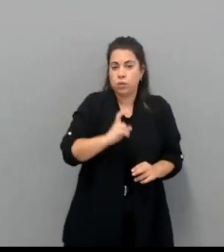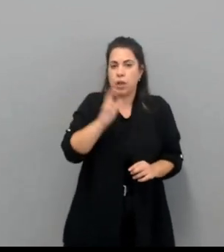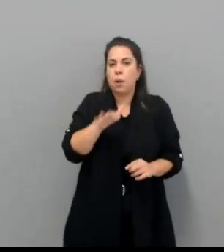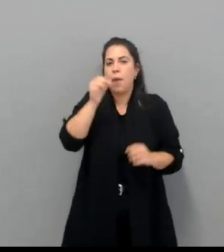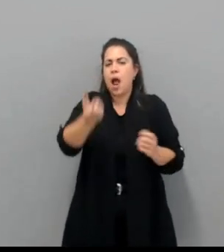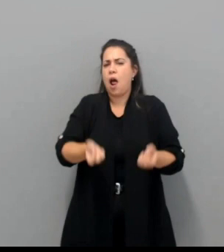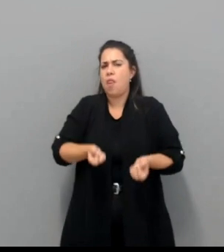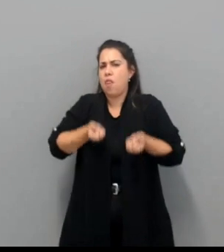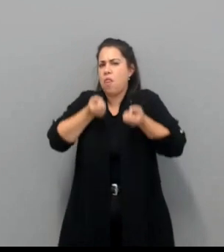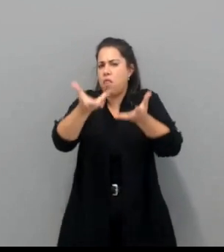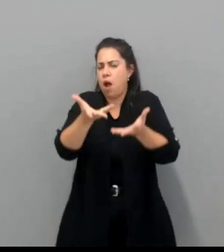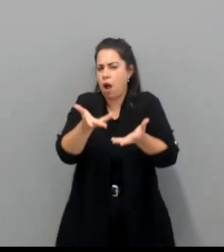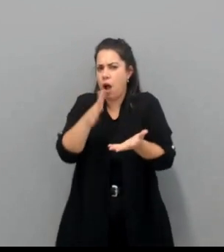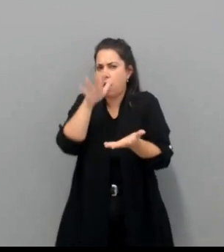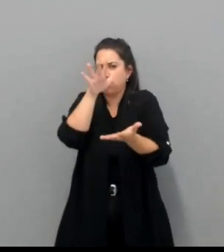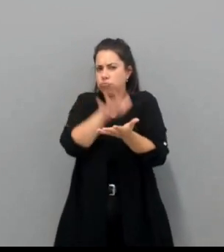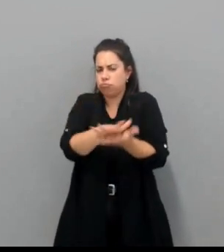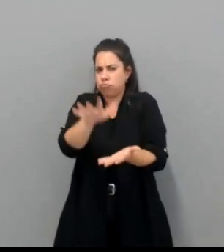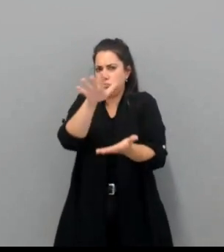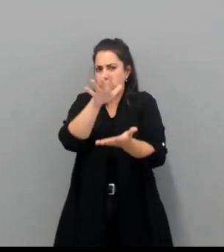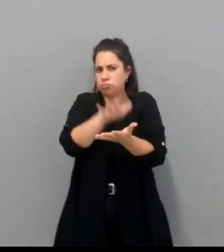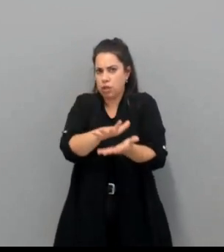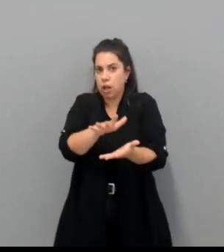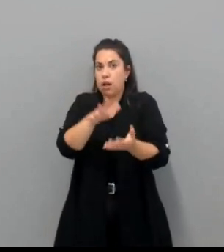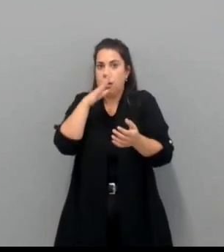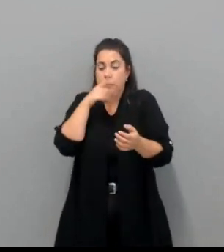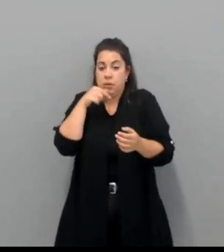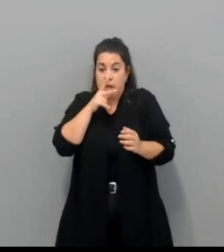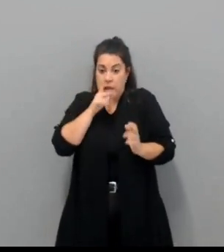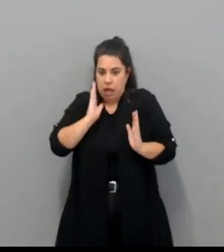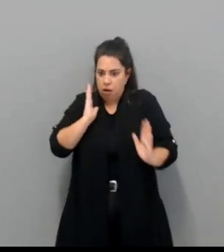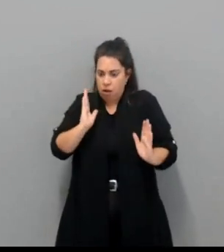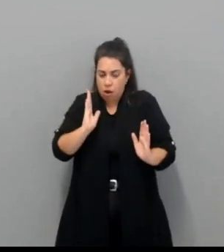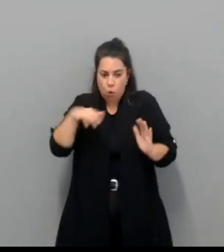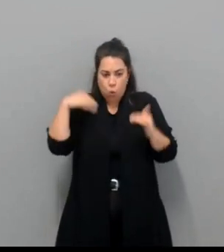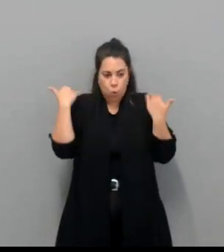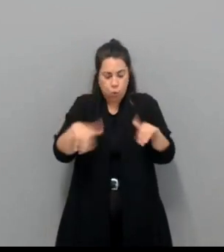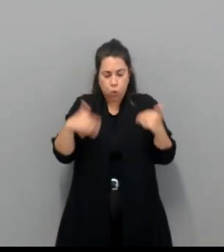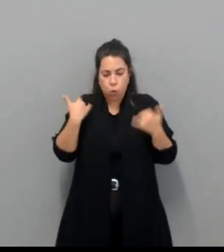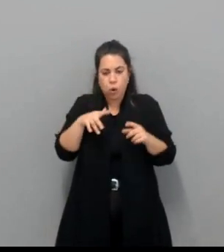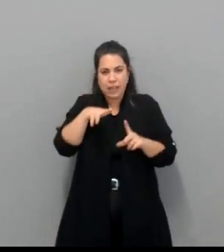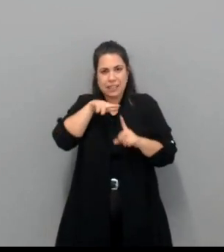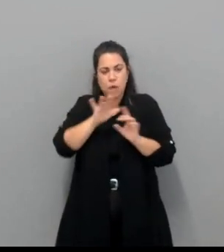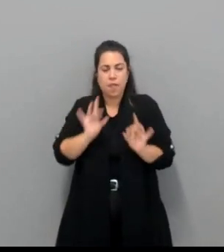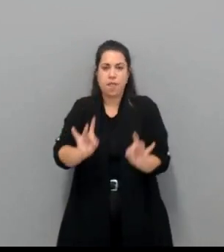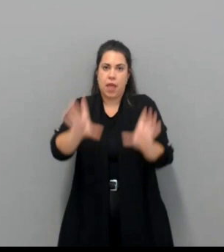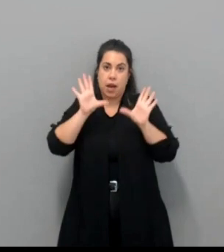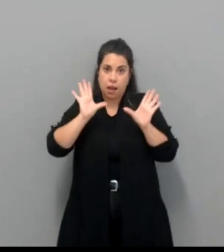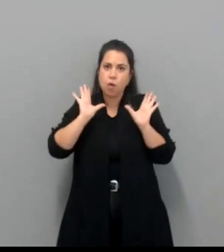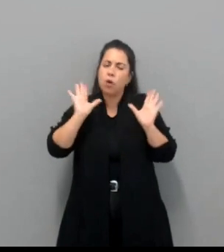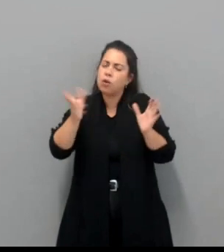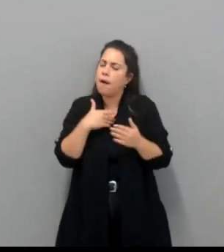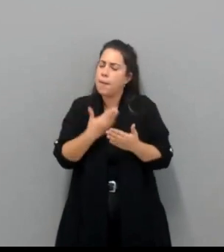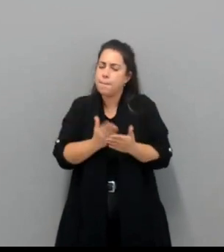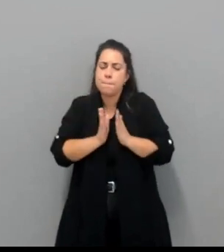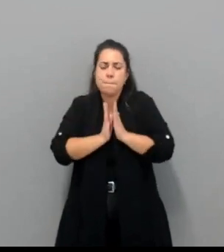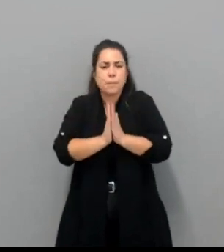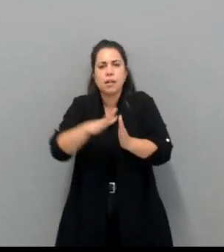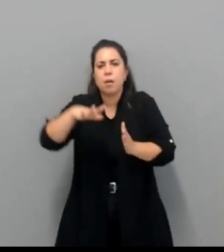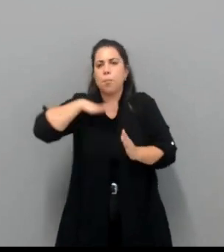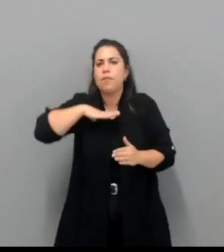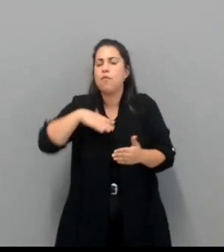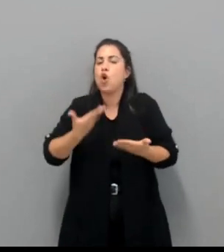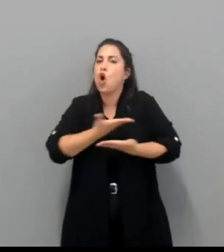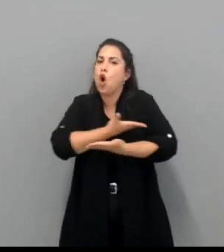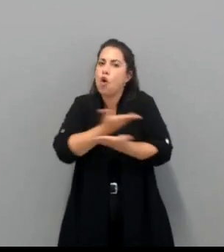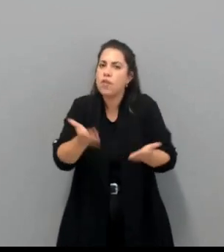luz y tranquilidad en unos momentos que lo sé muy bien son difíciles. Solo os pido confianza y